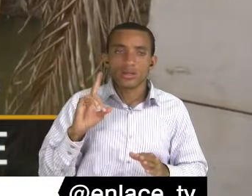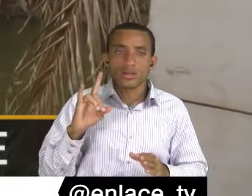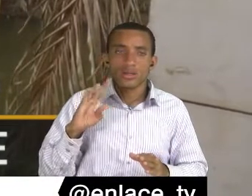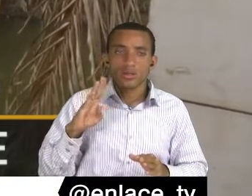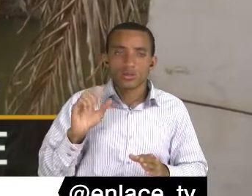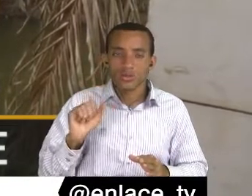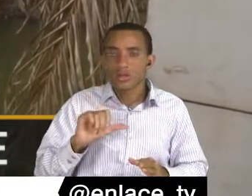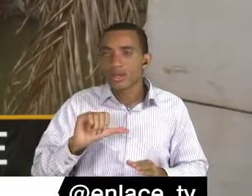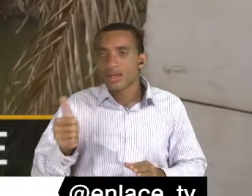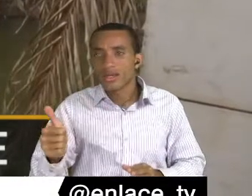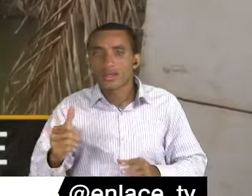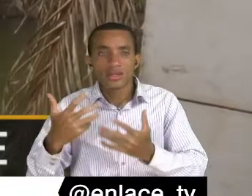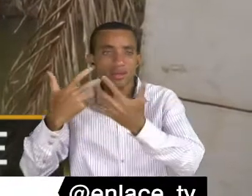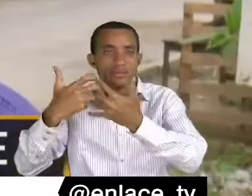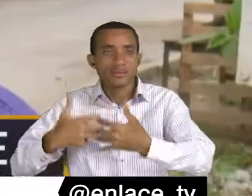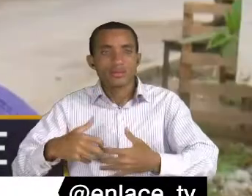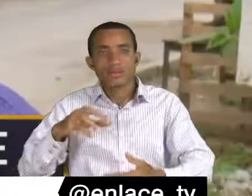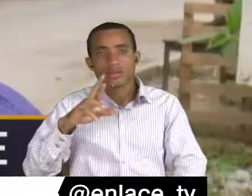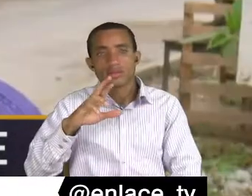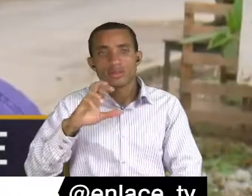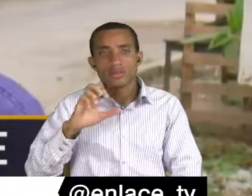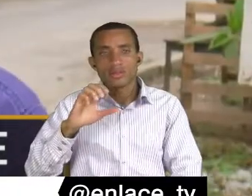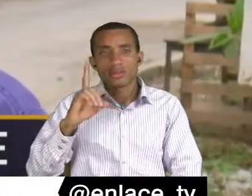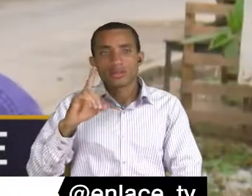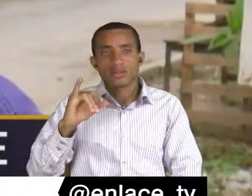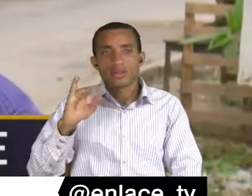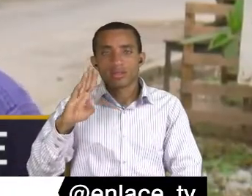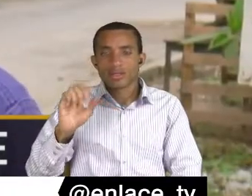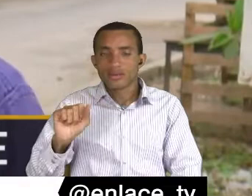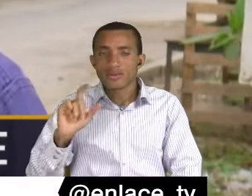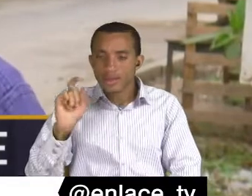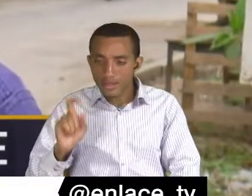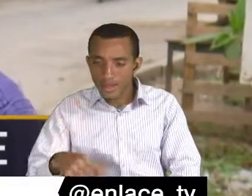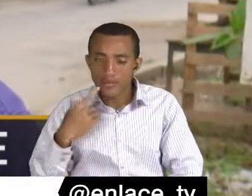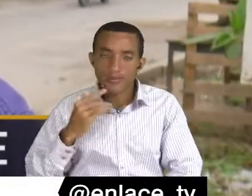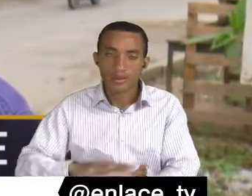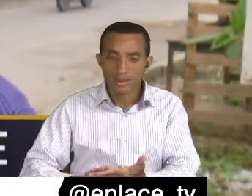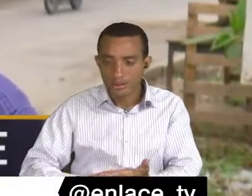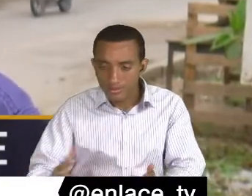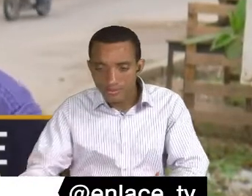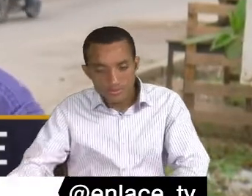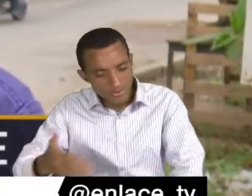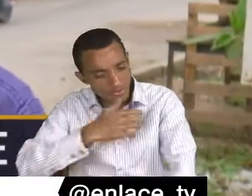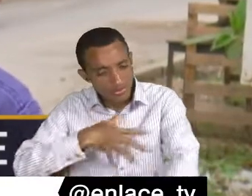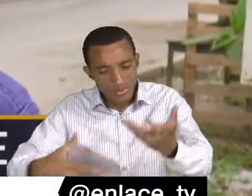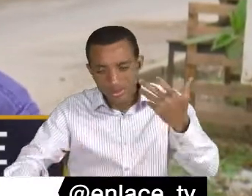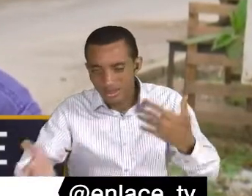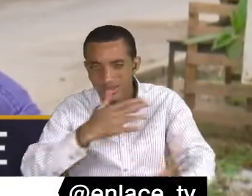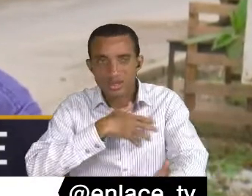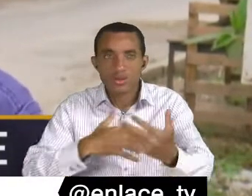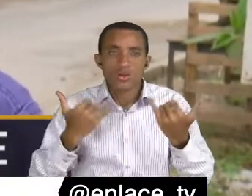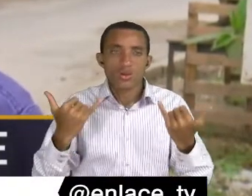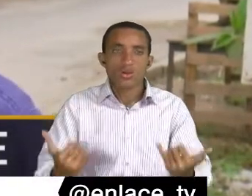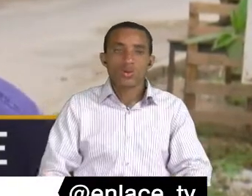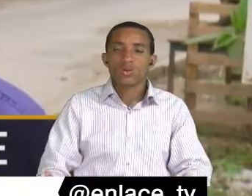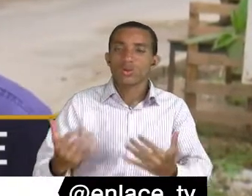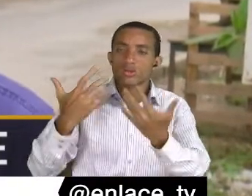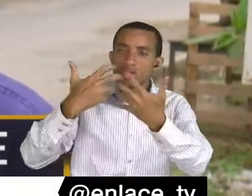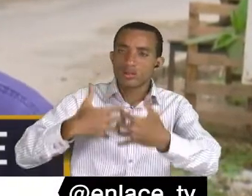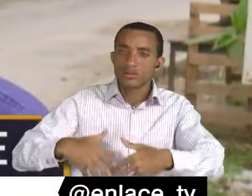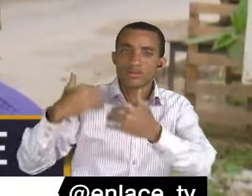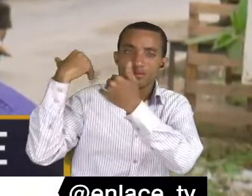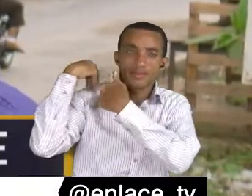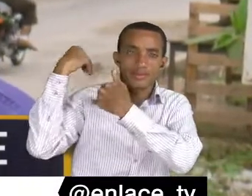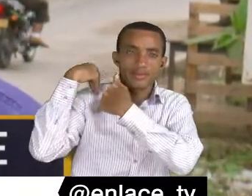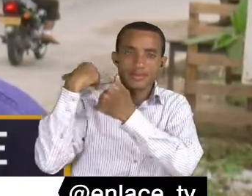Reviva, que le haga mantenimiento a este caño. O sea, hoy estamos en el momento de que debería haber una empresa que se haga responsable de lo que